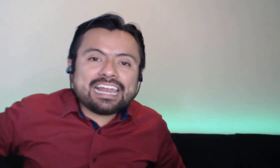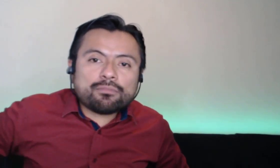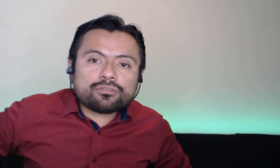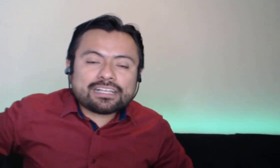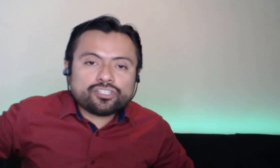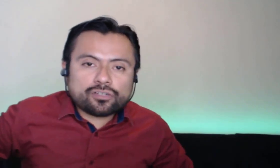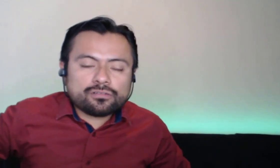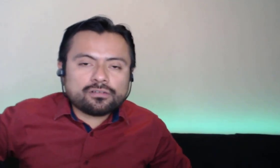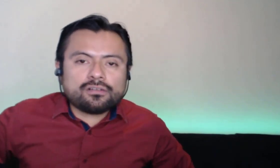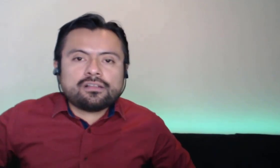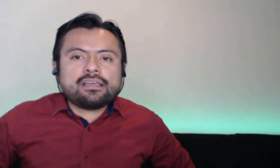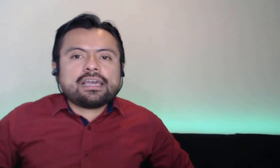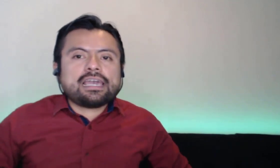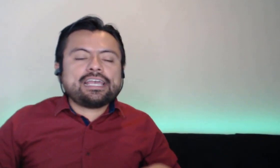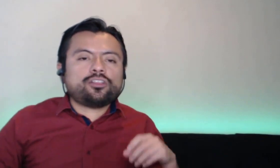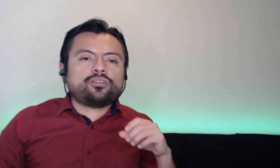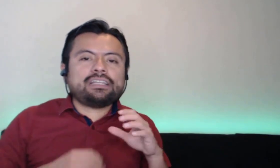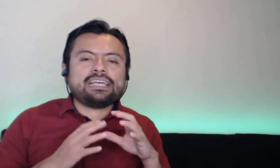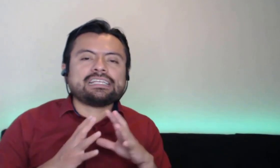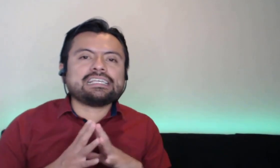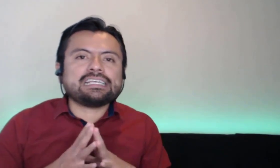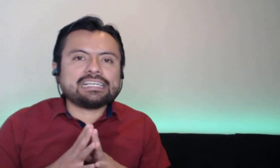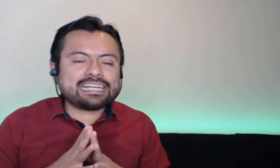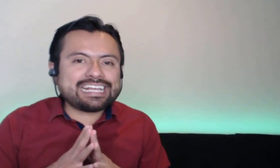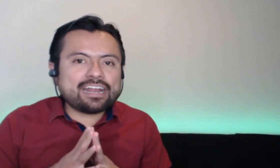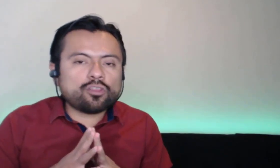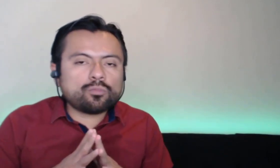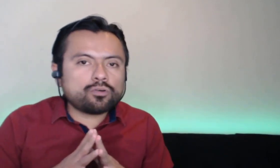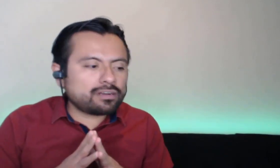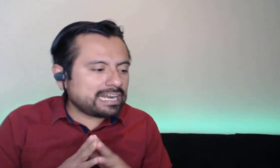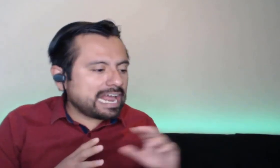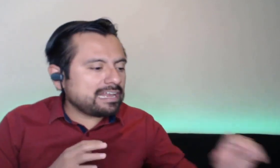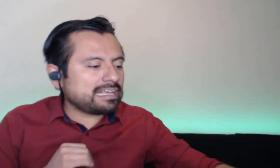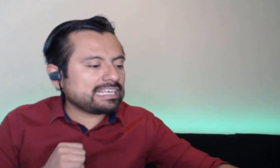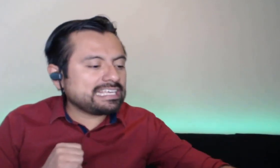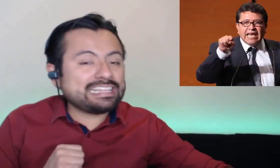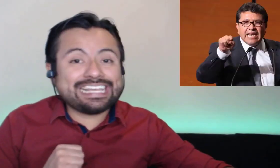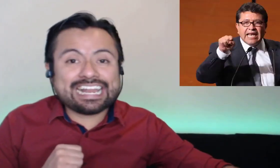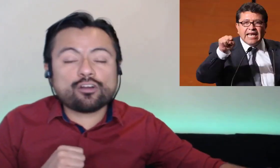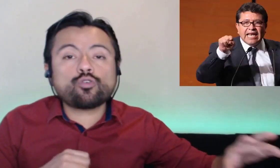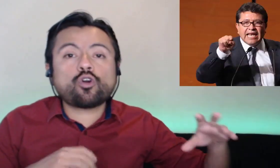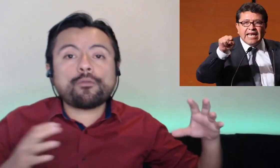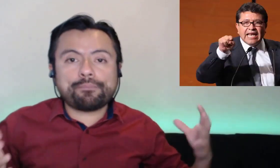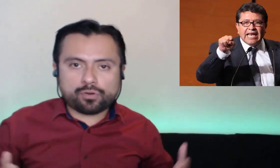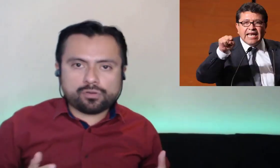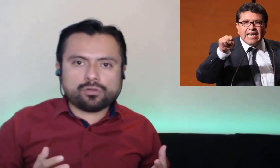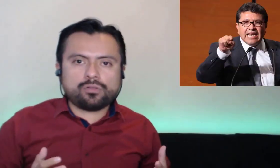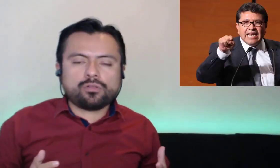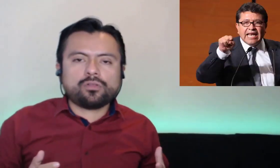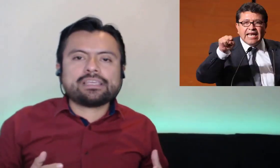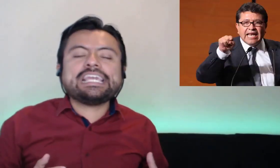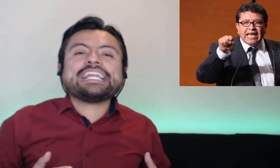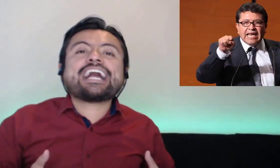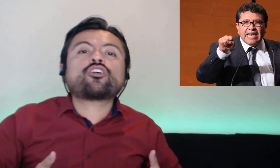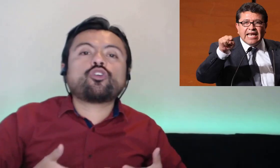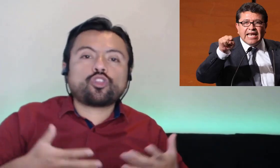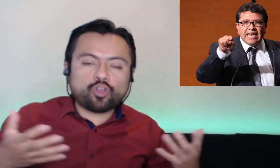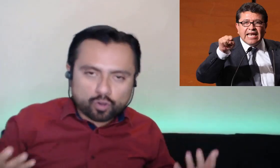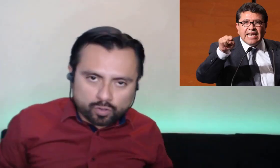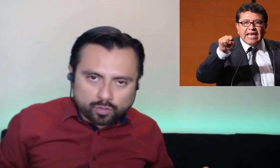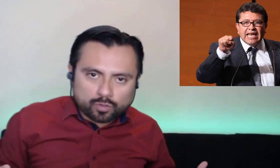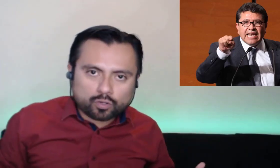llega a la votación en donde ricardo monreal de la jucopo quien